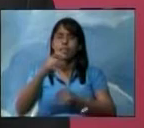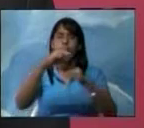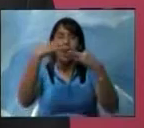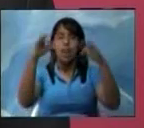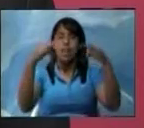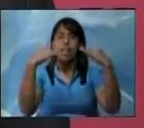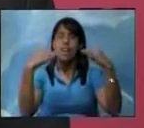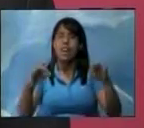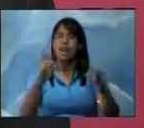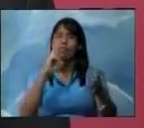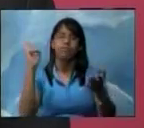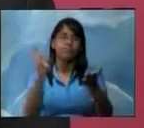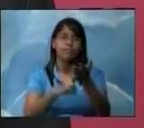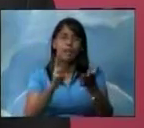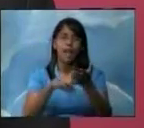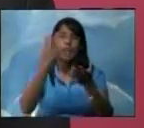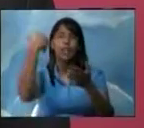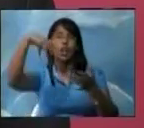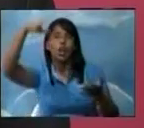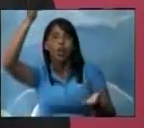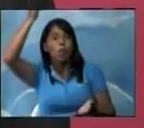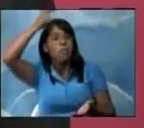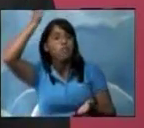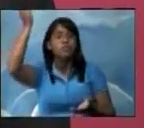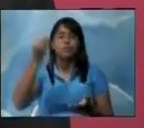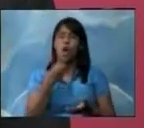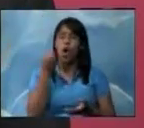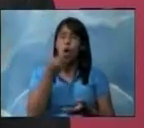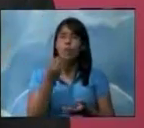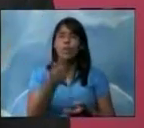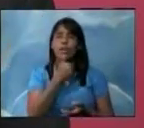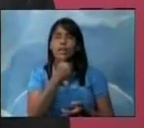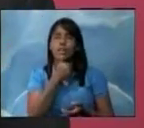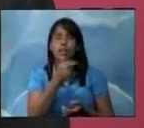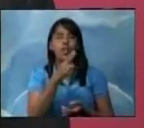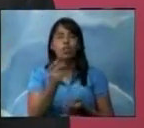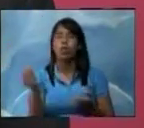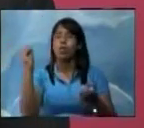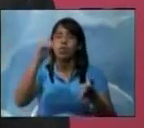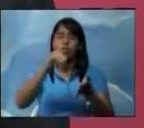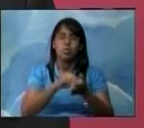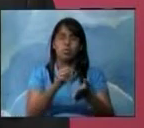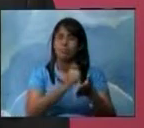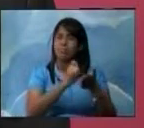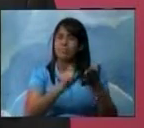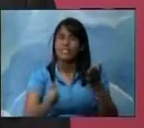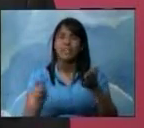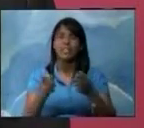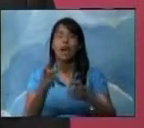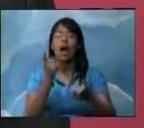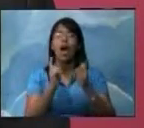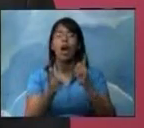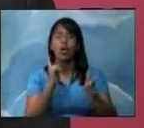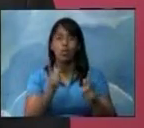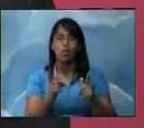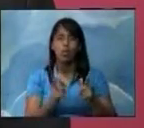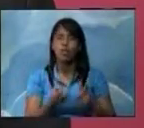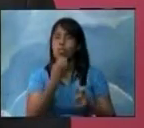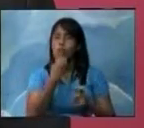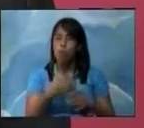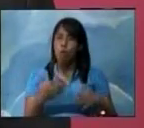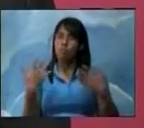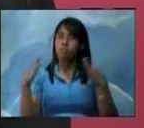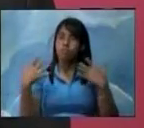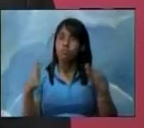real de los príncipes, muchachos en quienes no hubiese tacha alguna, de buen